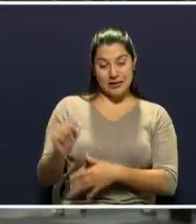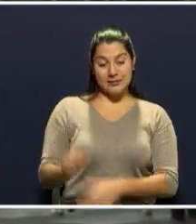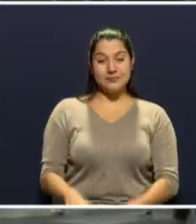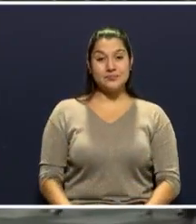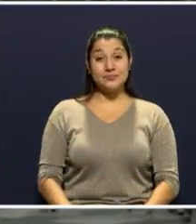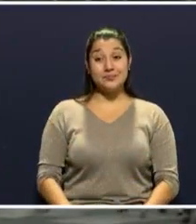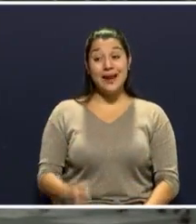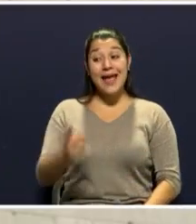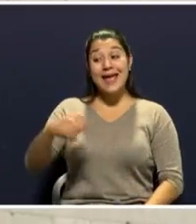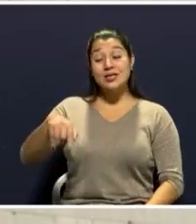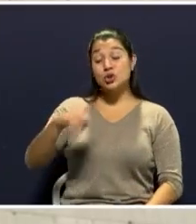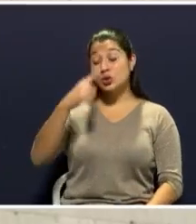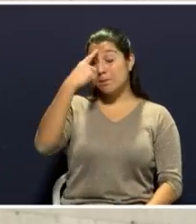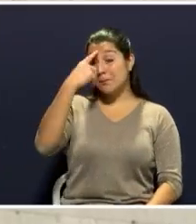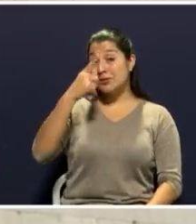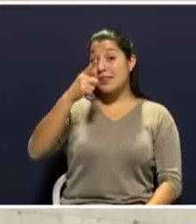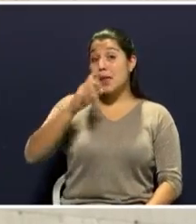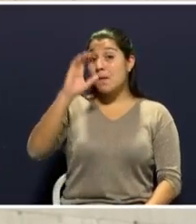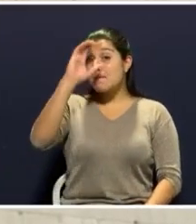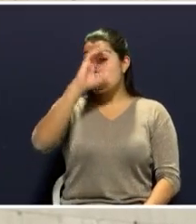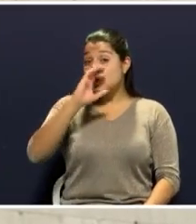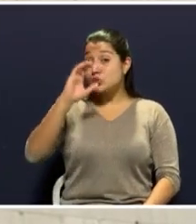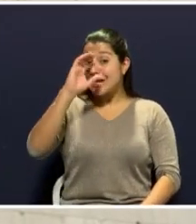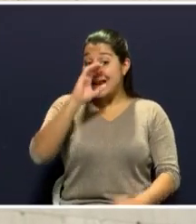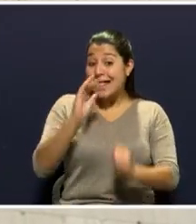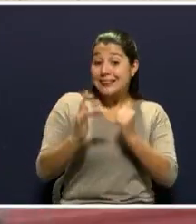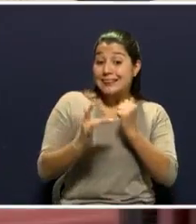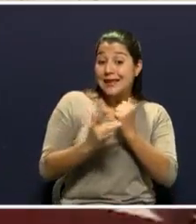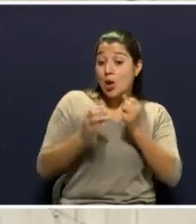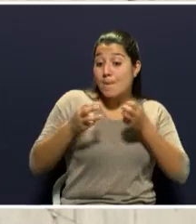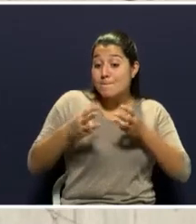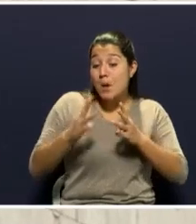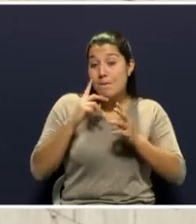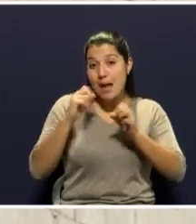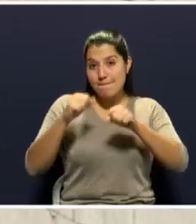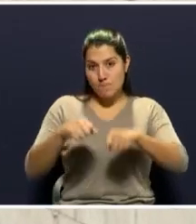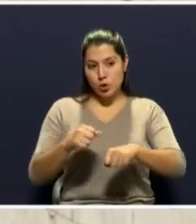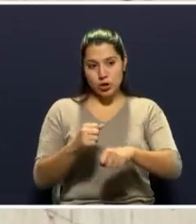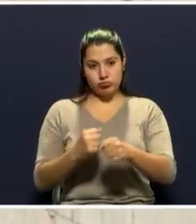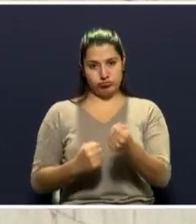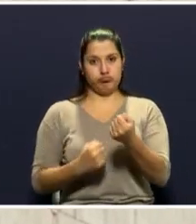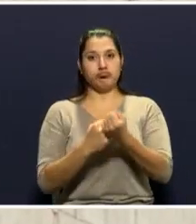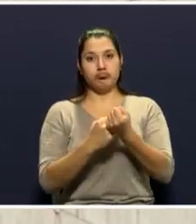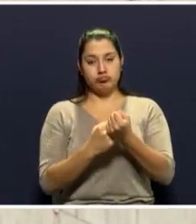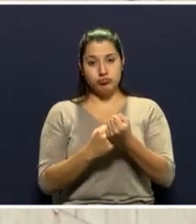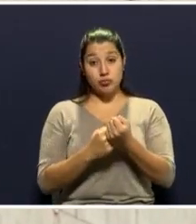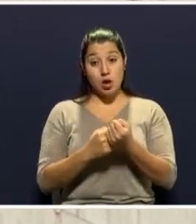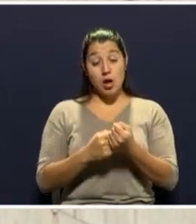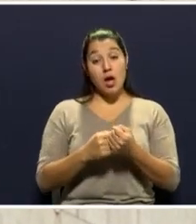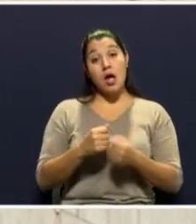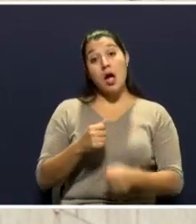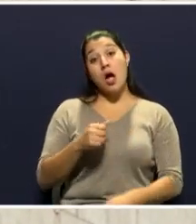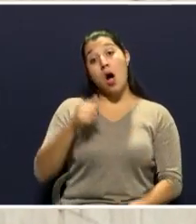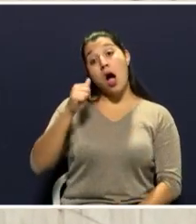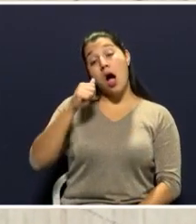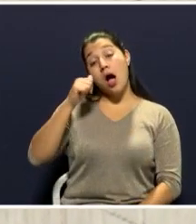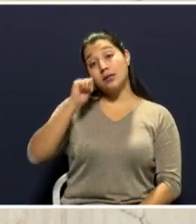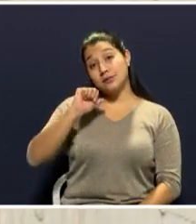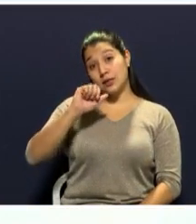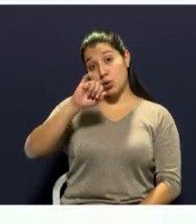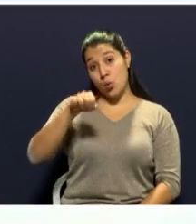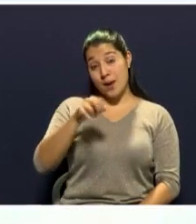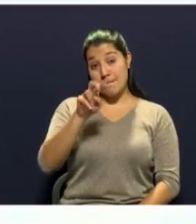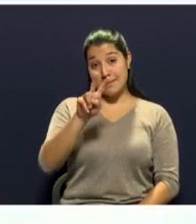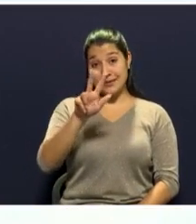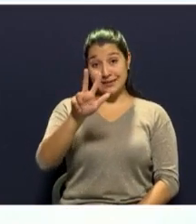Coinciden en que se deben buscar los mecanismos para fortalecerla. Este jueves 23 de abril, la Junta Directiva de la